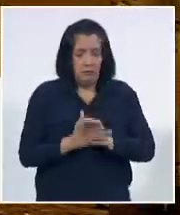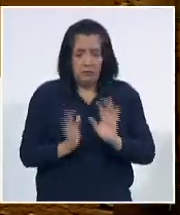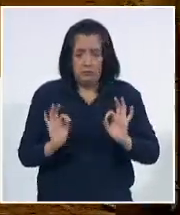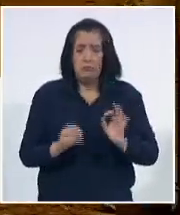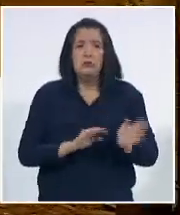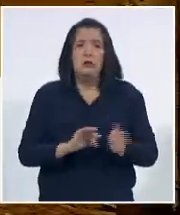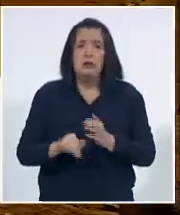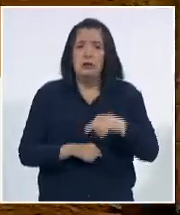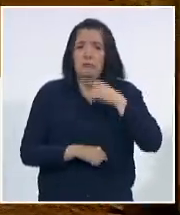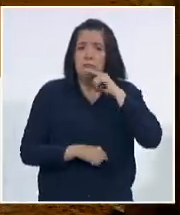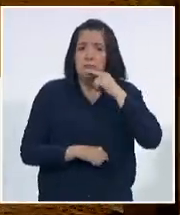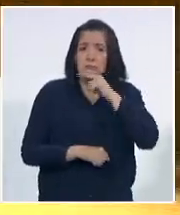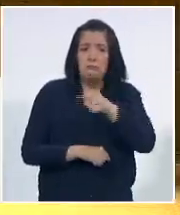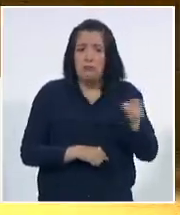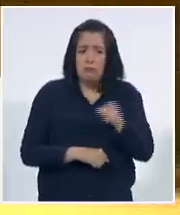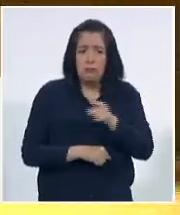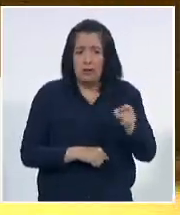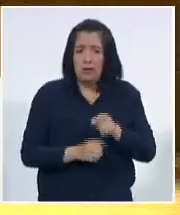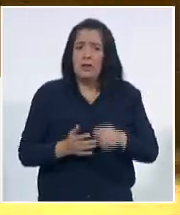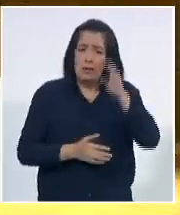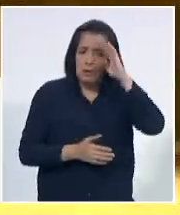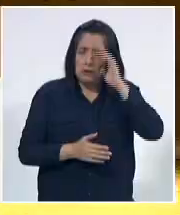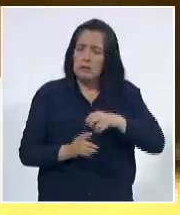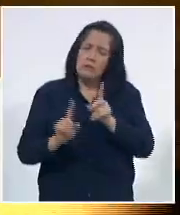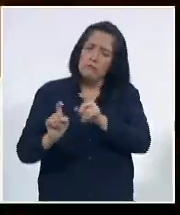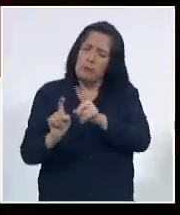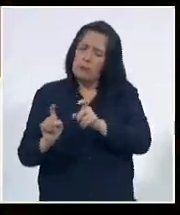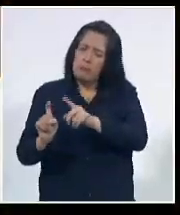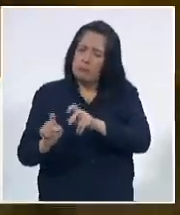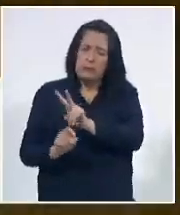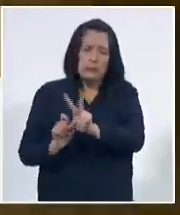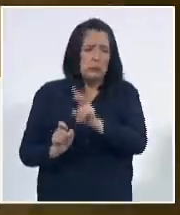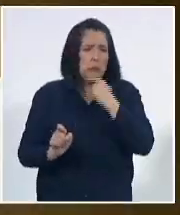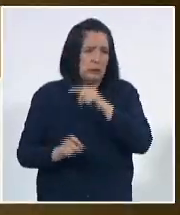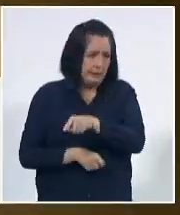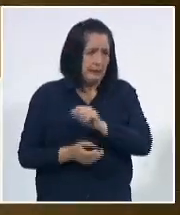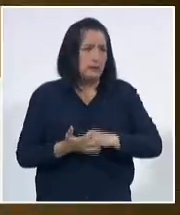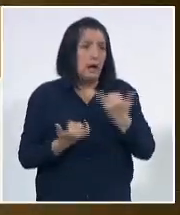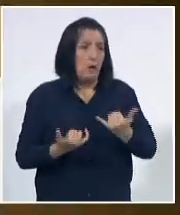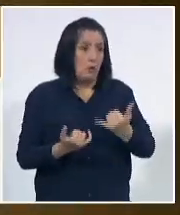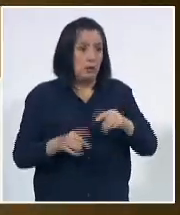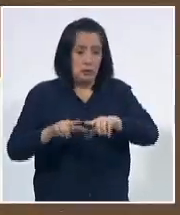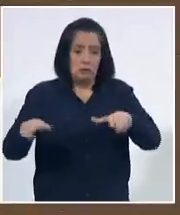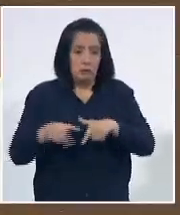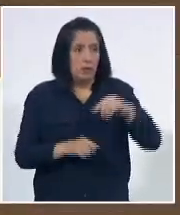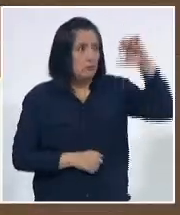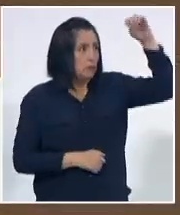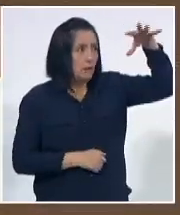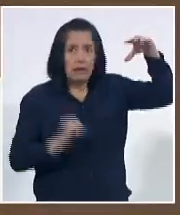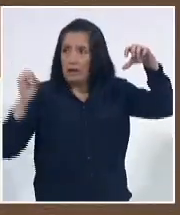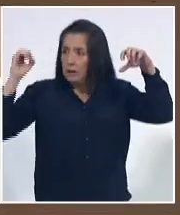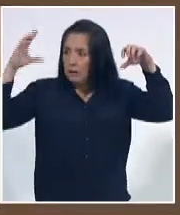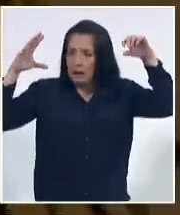Las mujeres que estaban con ella fueron interrogadas por la policía. En el lugar de los hechos, hay dos cámaras de videovigilancia que habrían